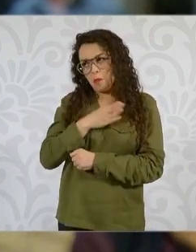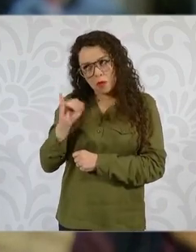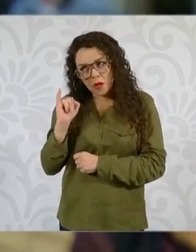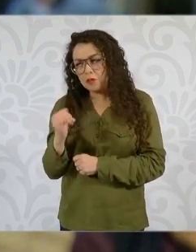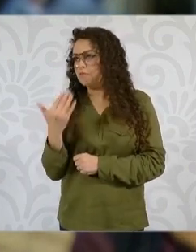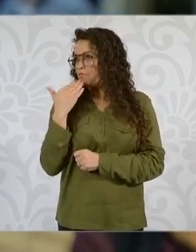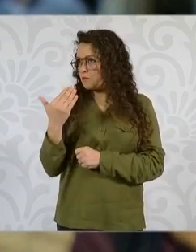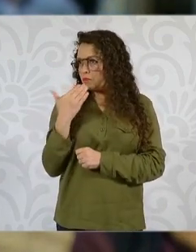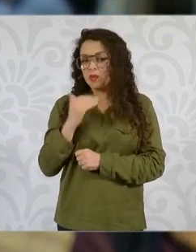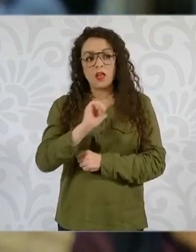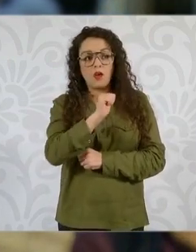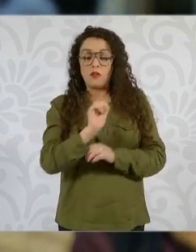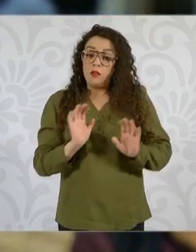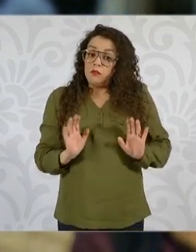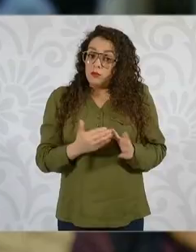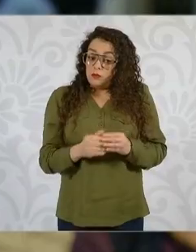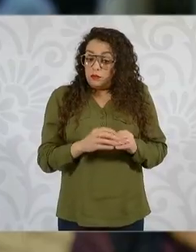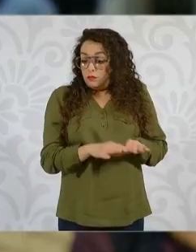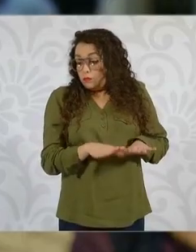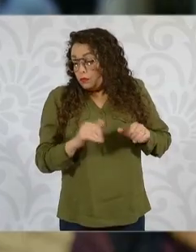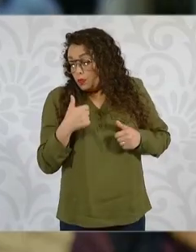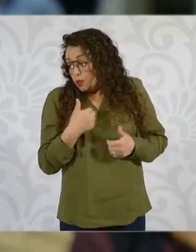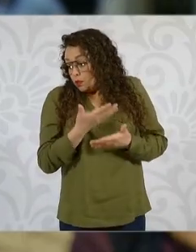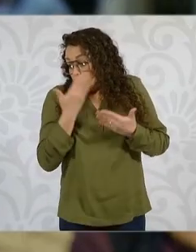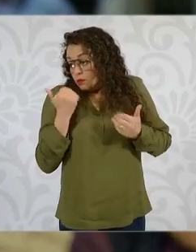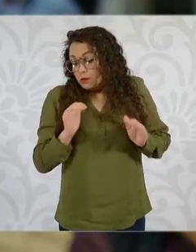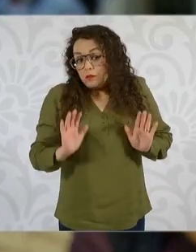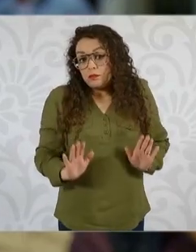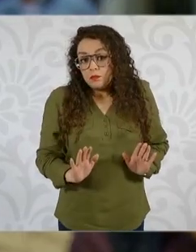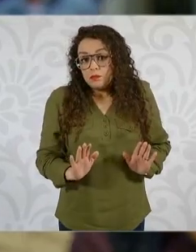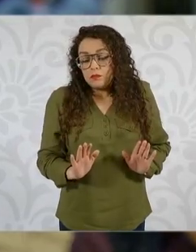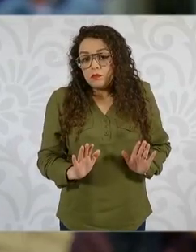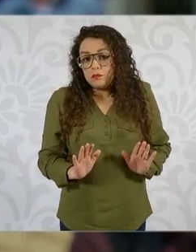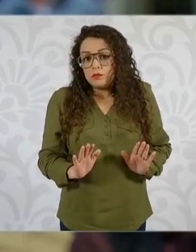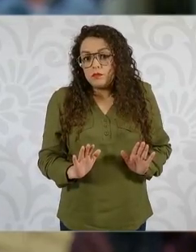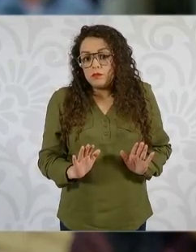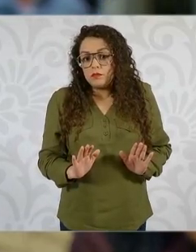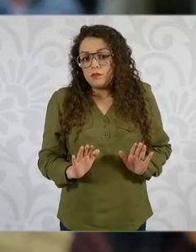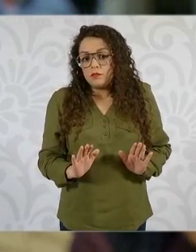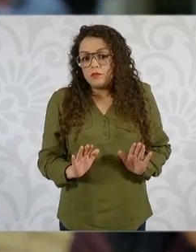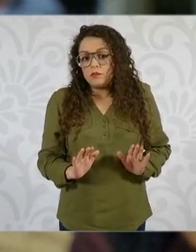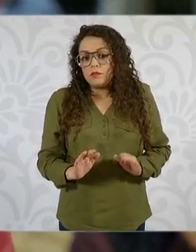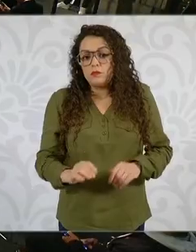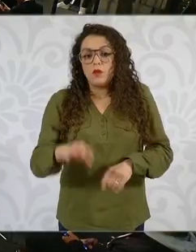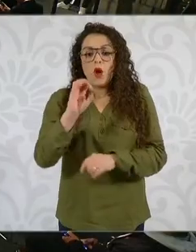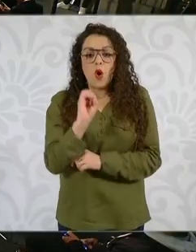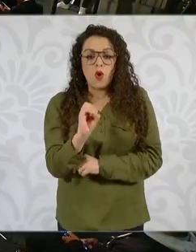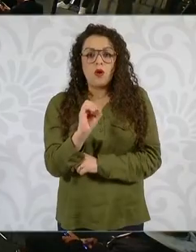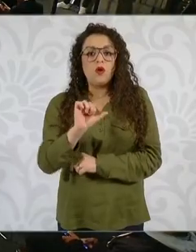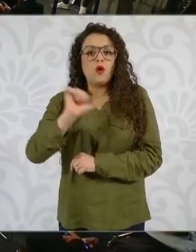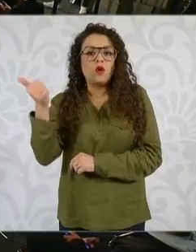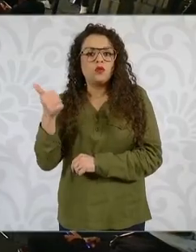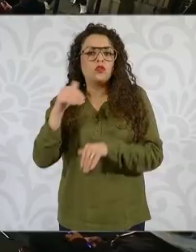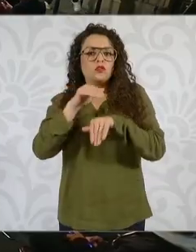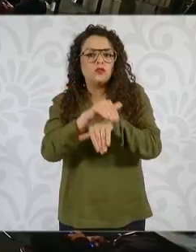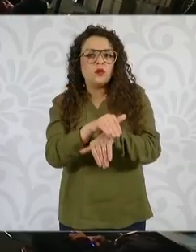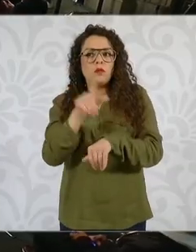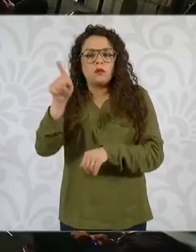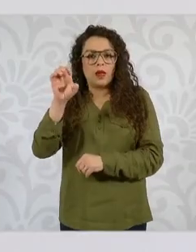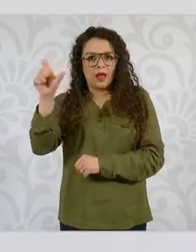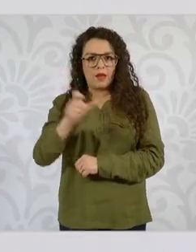del tema de Genaro García Luna y de que pues el silencio del expresidente Bueno no